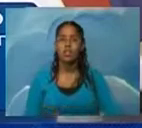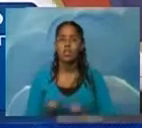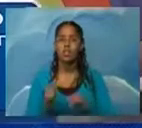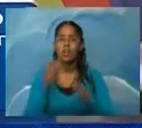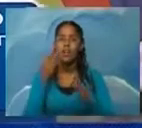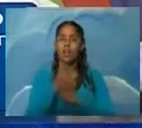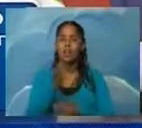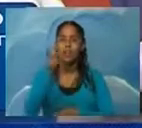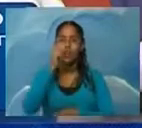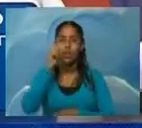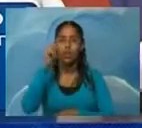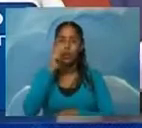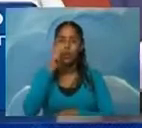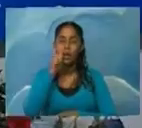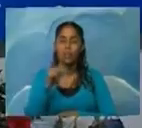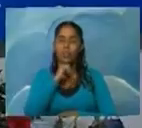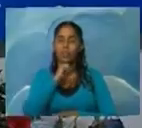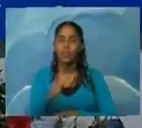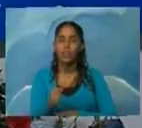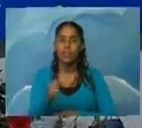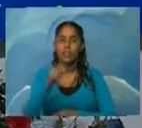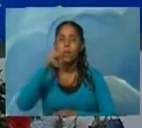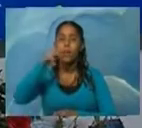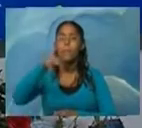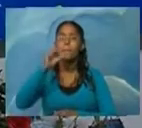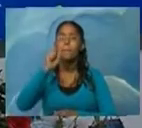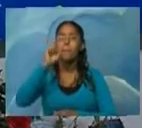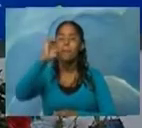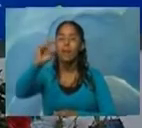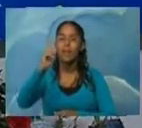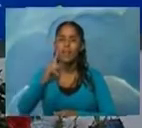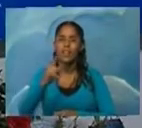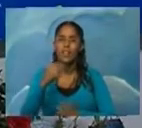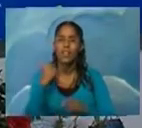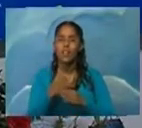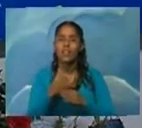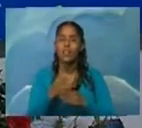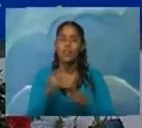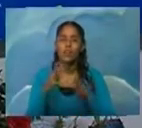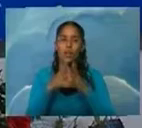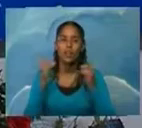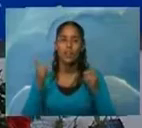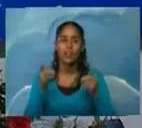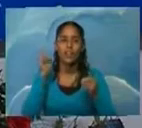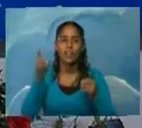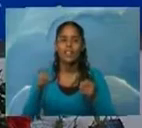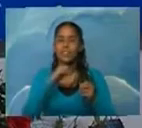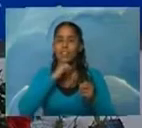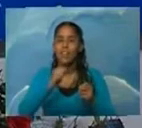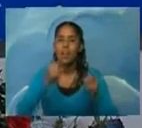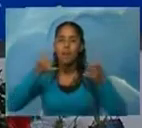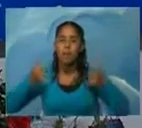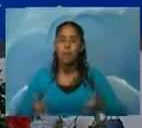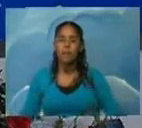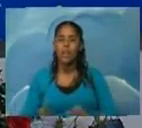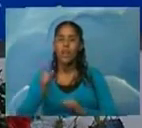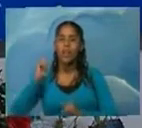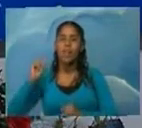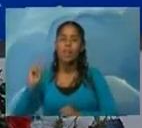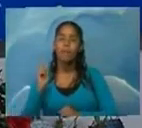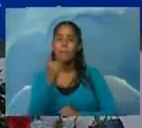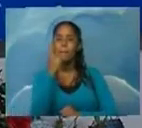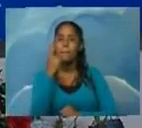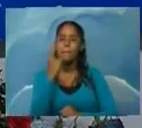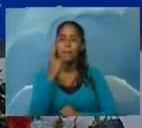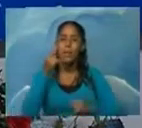entre los varones, este tipo que está aquí, cuadradito como una yaca, este que está aquí, Maelito, ese es